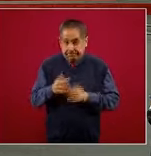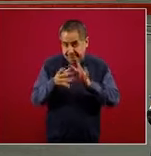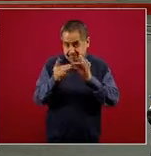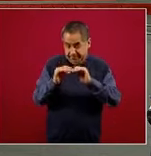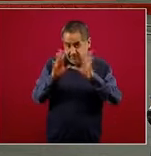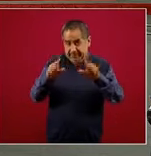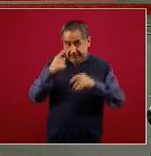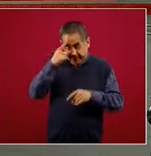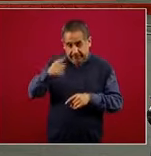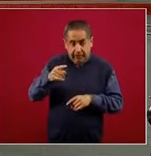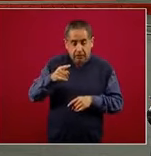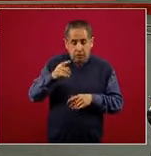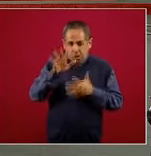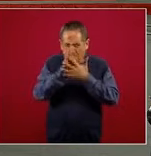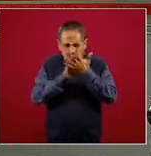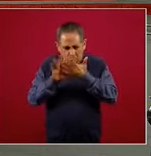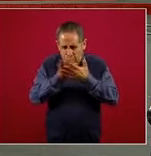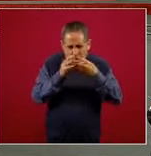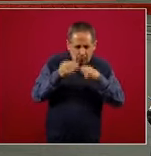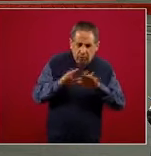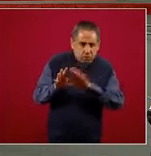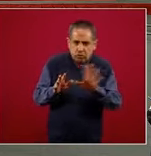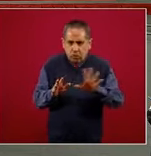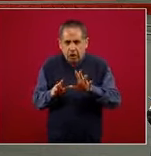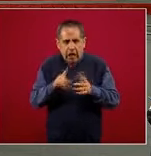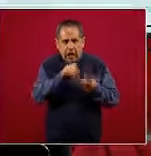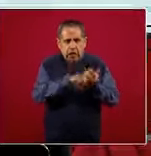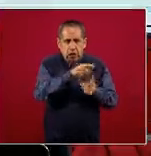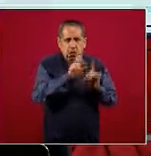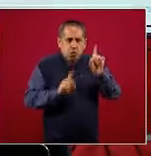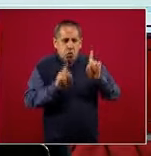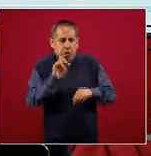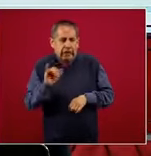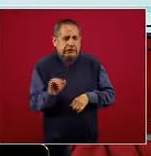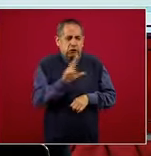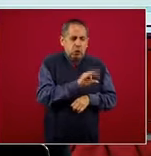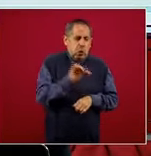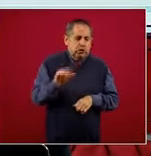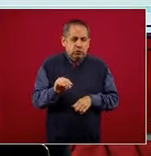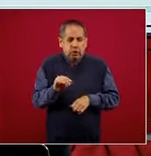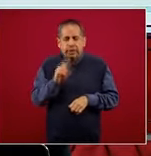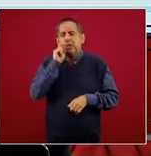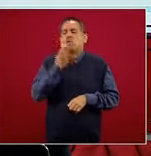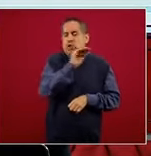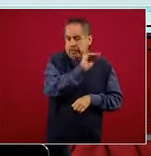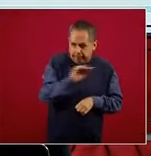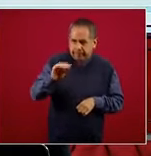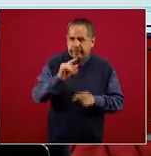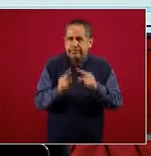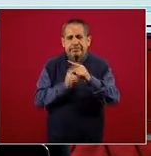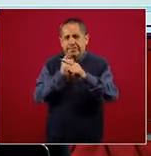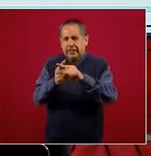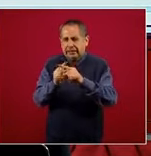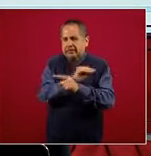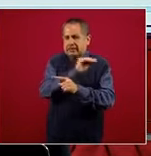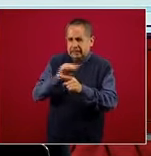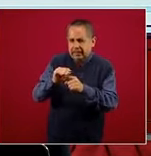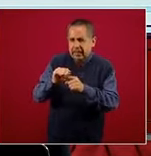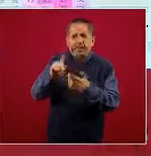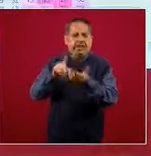perder la información que nos dan los casos sospechosos, también estamos sumando los casos